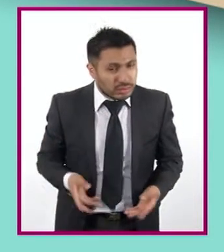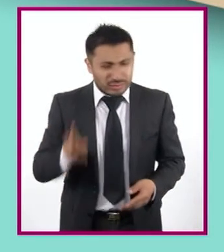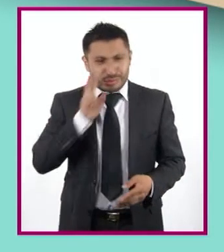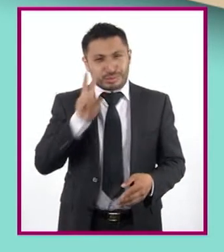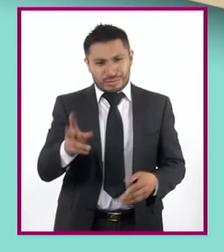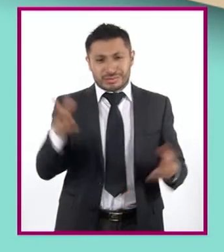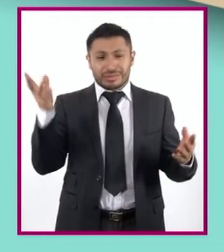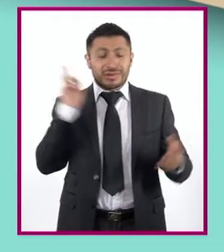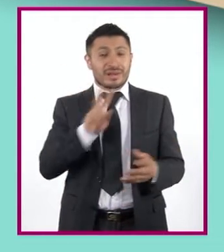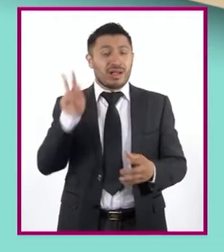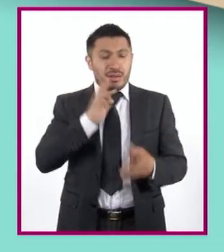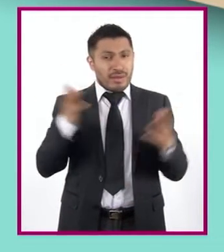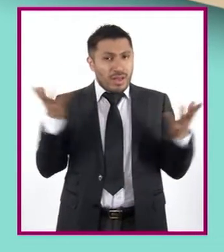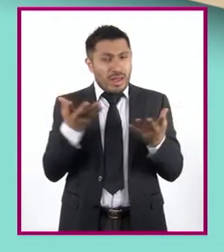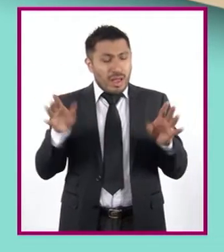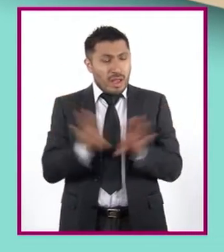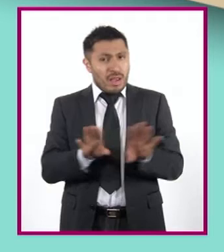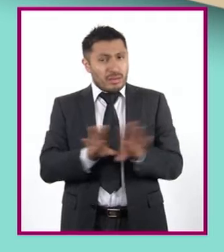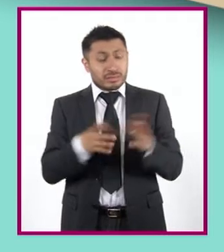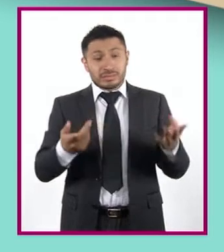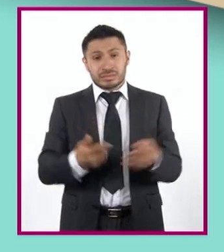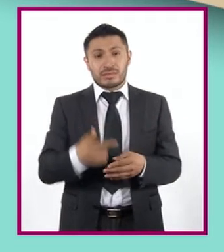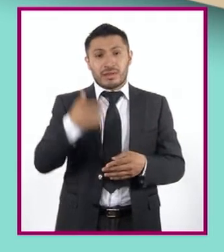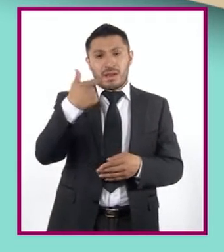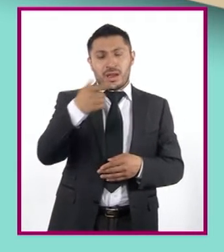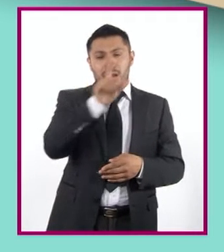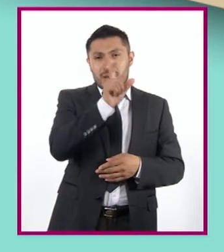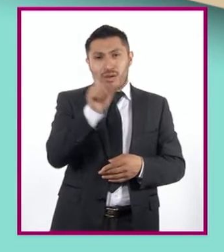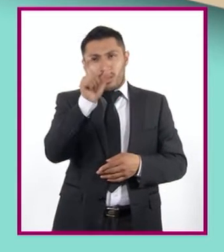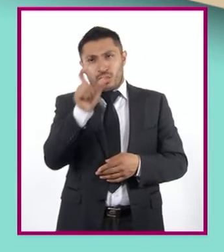Veamos si lo hicieron de la siguiente manera.